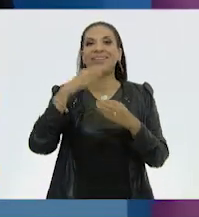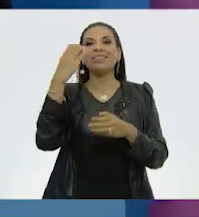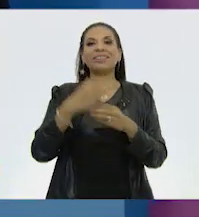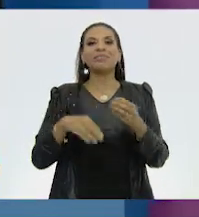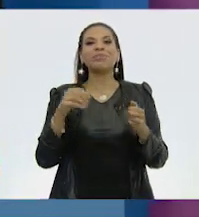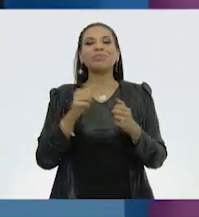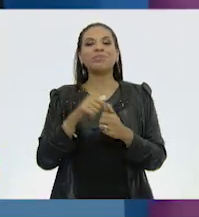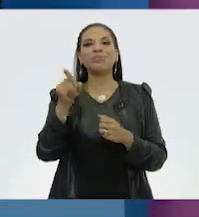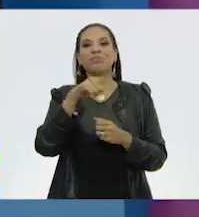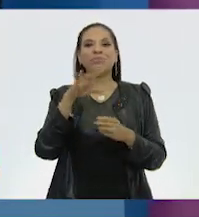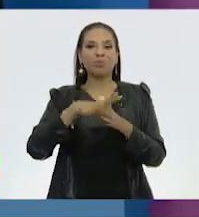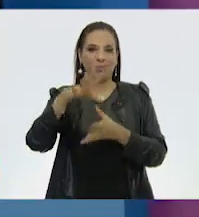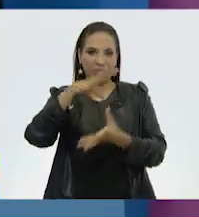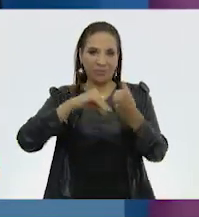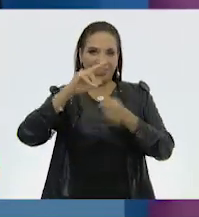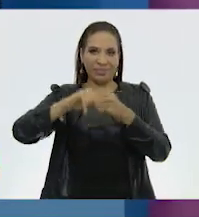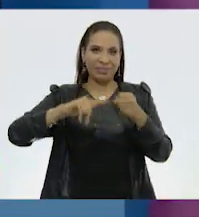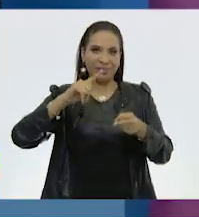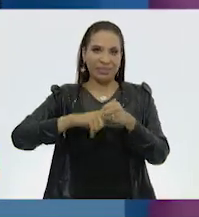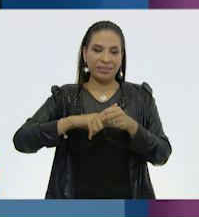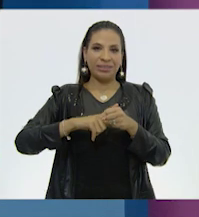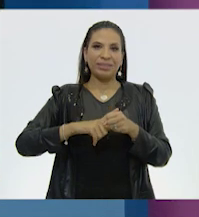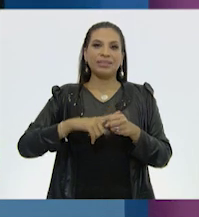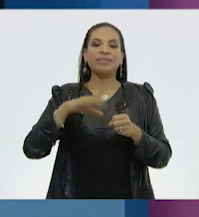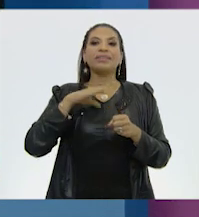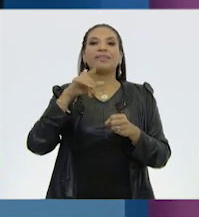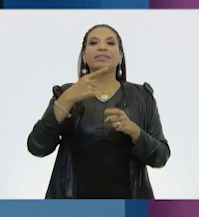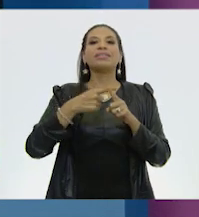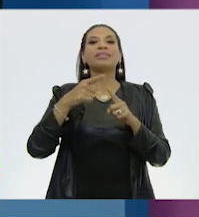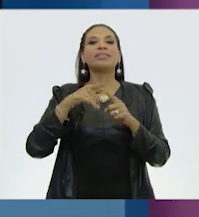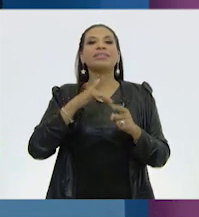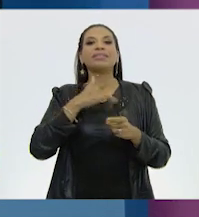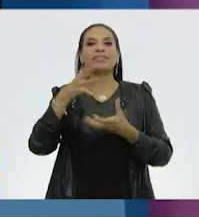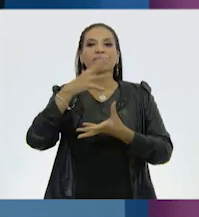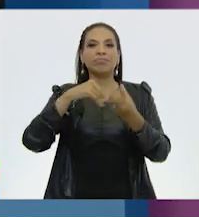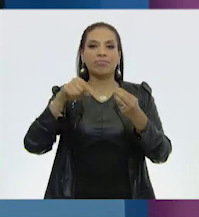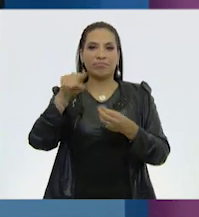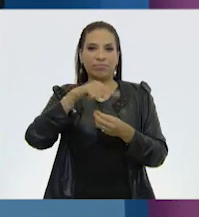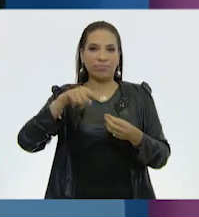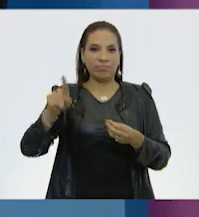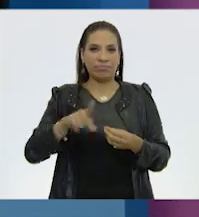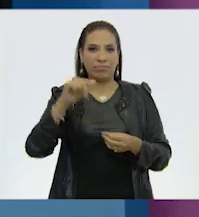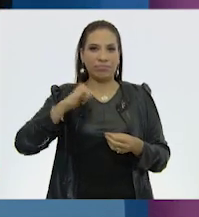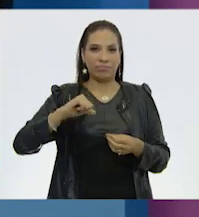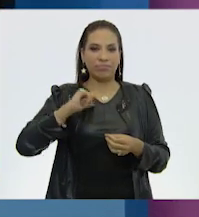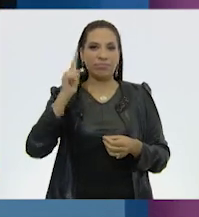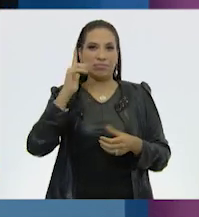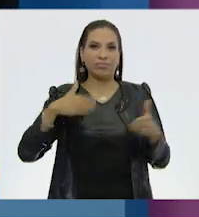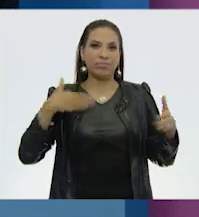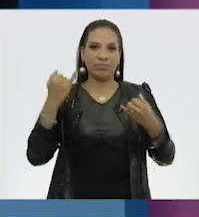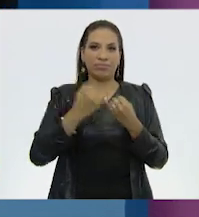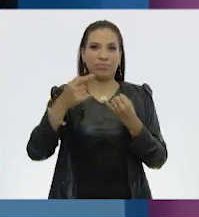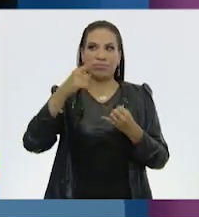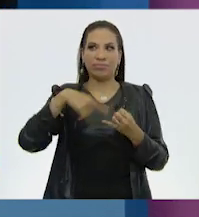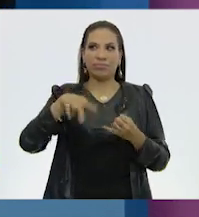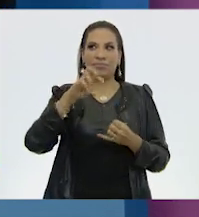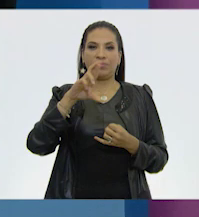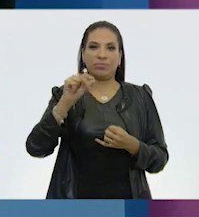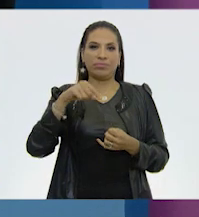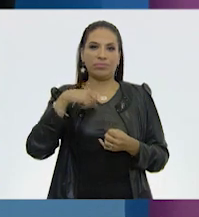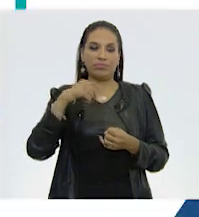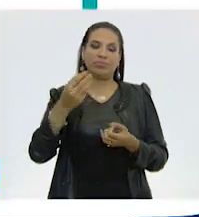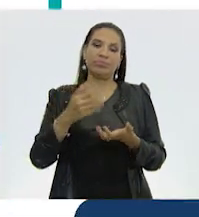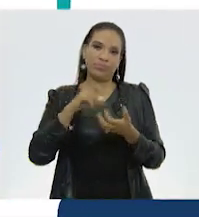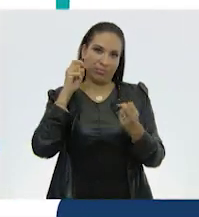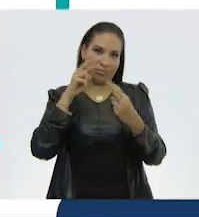terminado con recursos naturales, clave en el surgimiento de las civilizaciones, y espero que lo hayan disfrutado tanto como Vero y yo. Hasta la